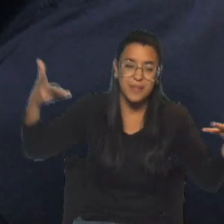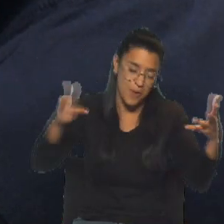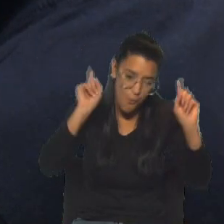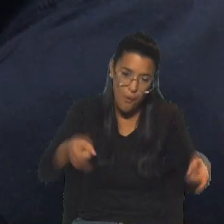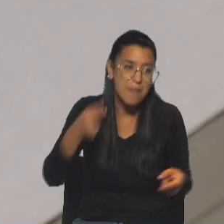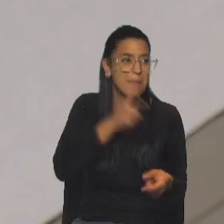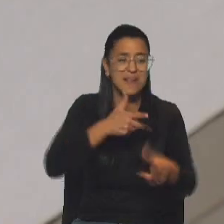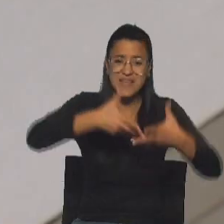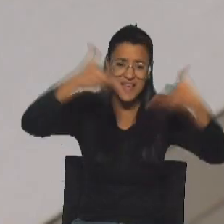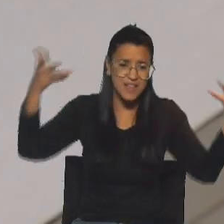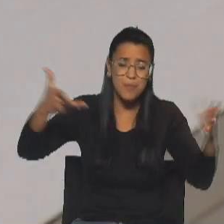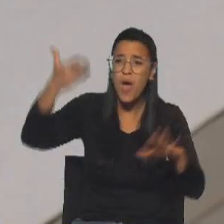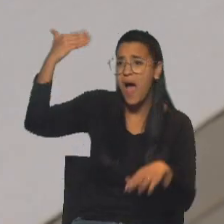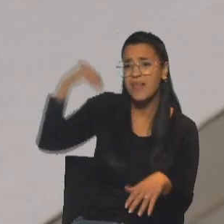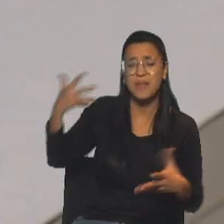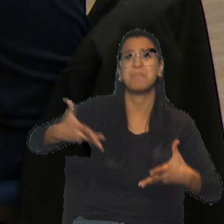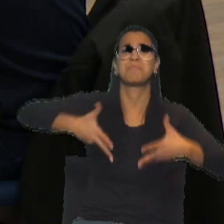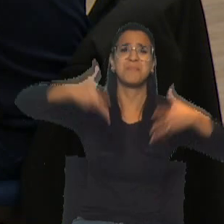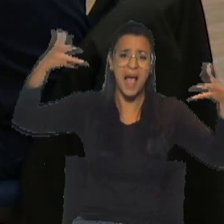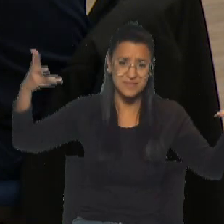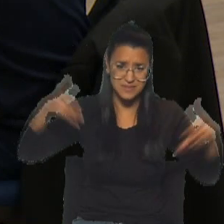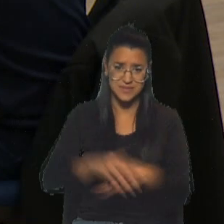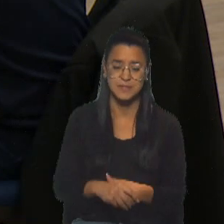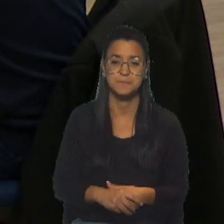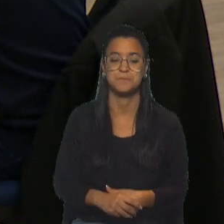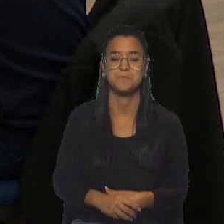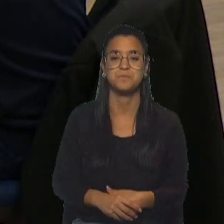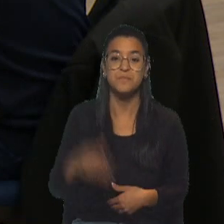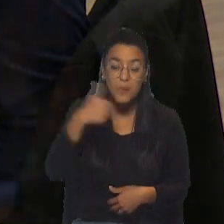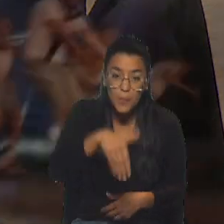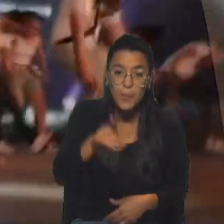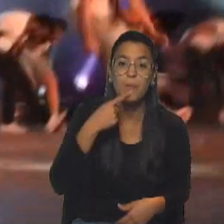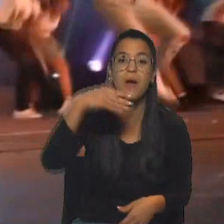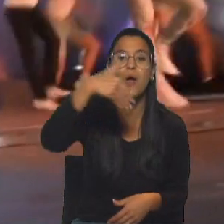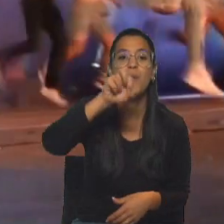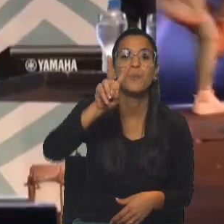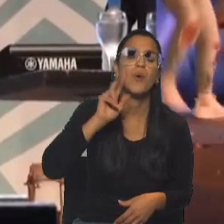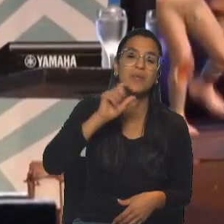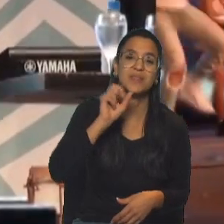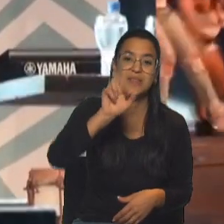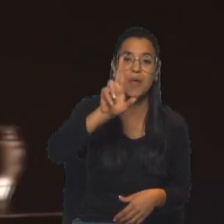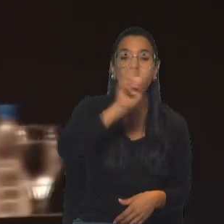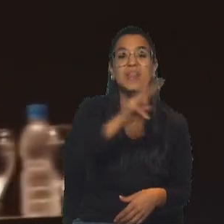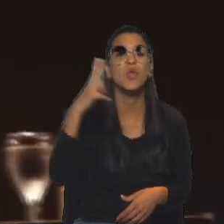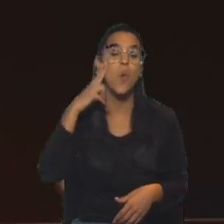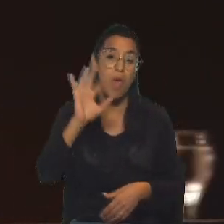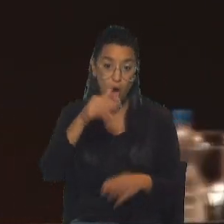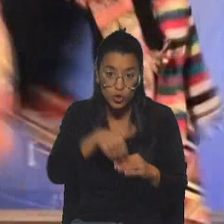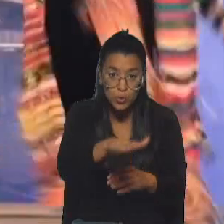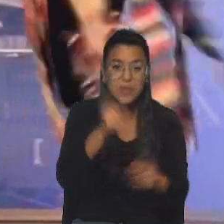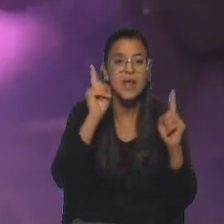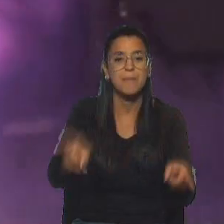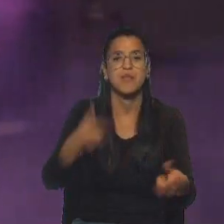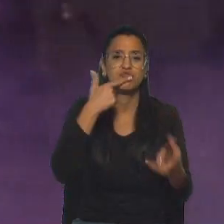pareciendo gigante, pero en aquel momento era como mucho más grande todo. Se viene el Movistar el 29 de octubre, pero además también hay